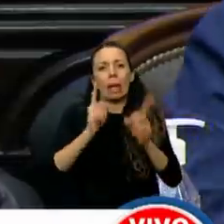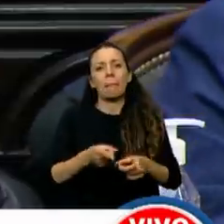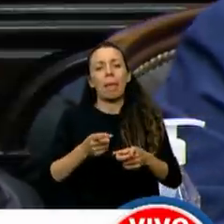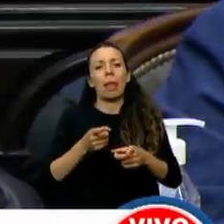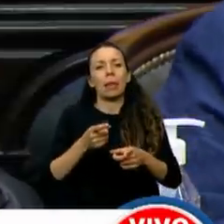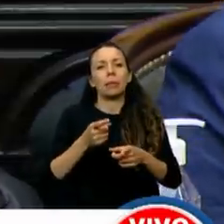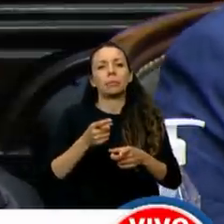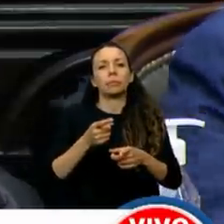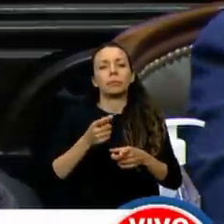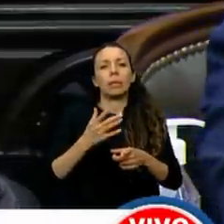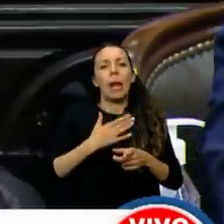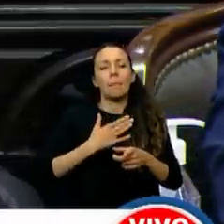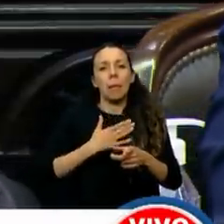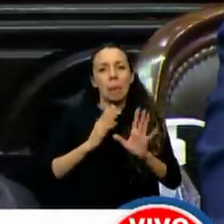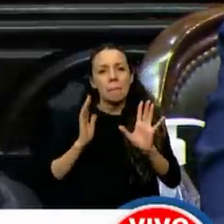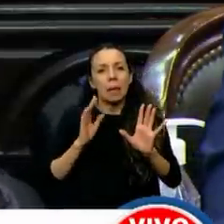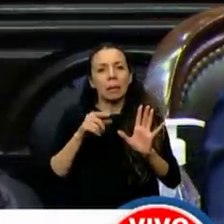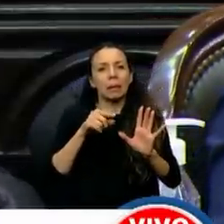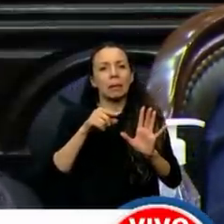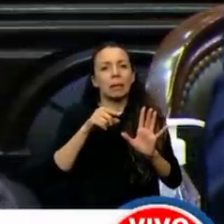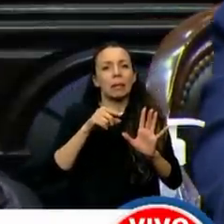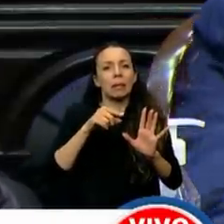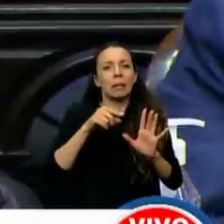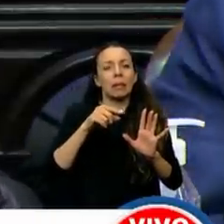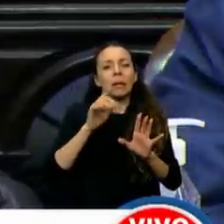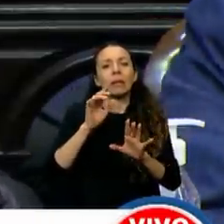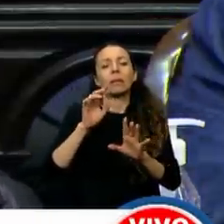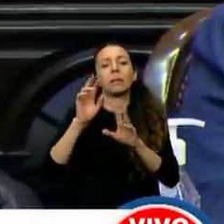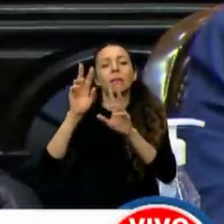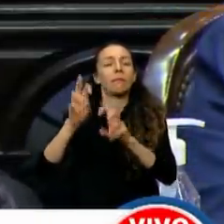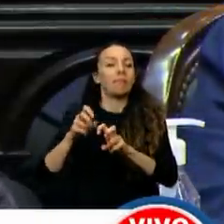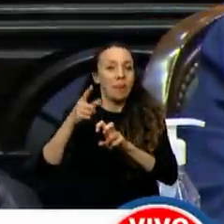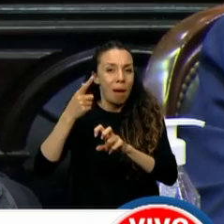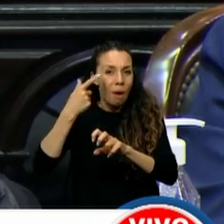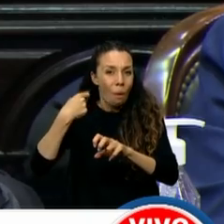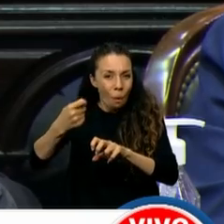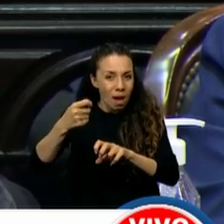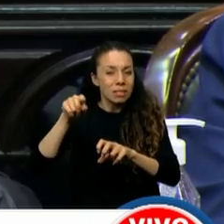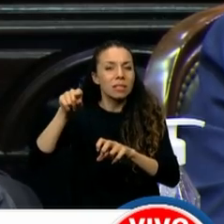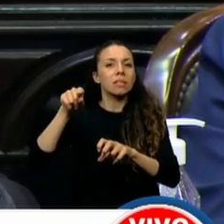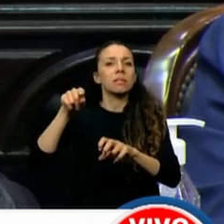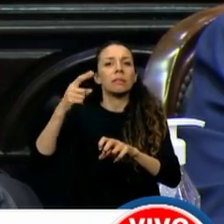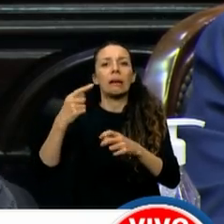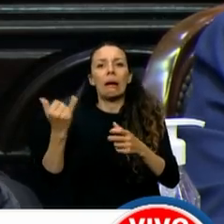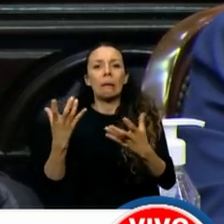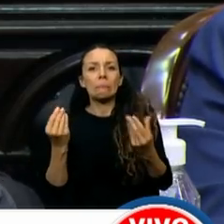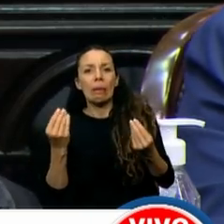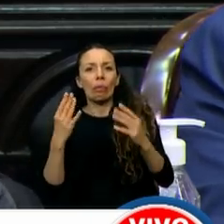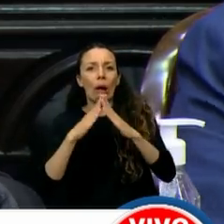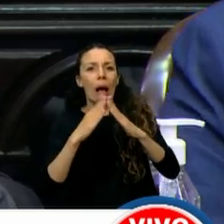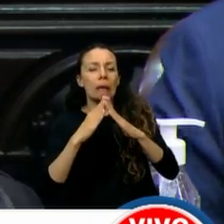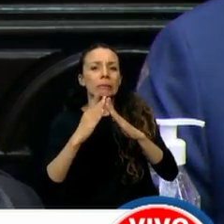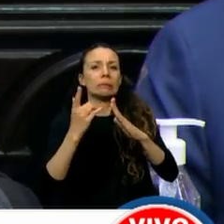logramos lamentablemente traer una imprevisión jurídica donde la el miedo a la expropiación de la propiedad privada